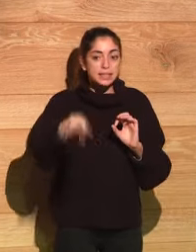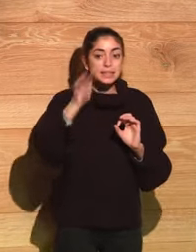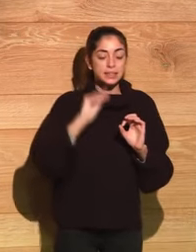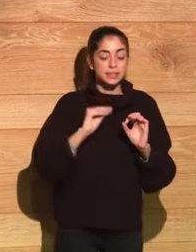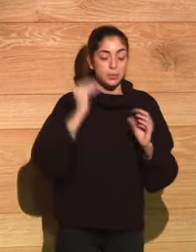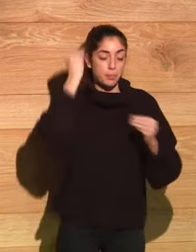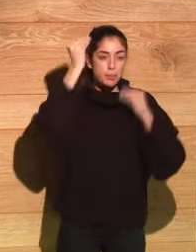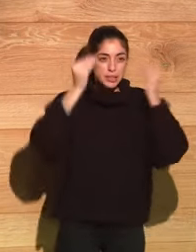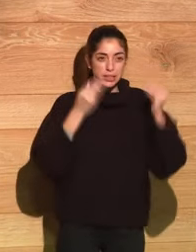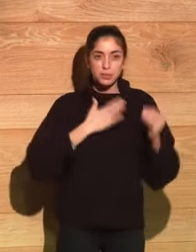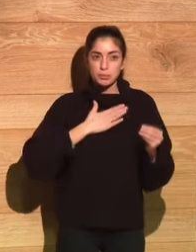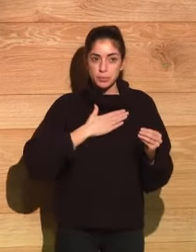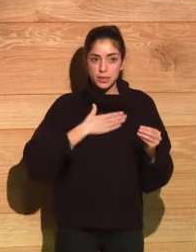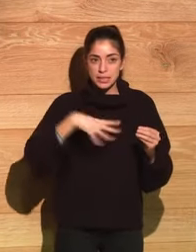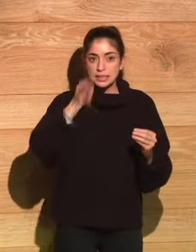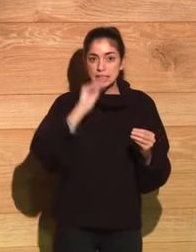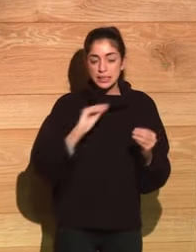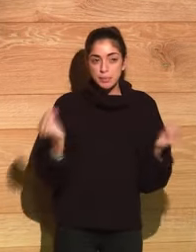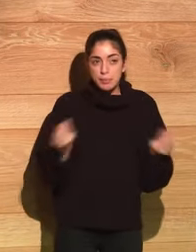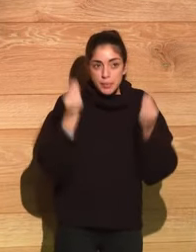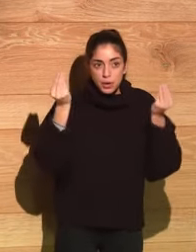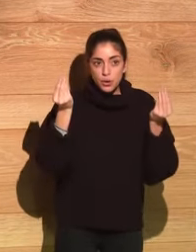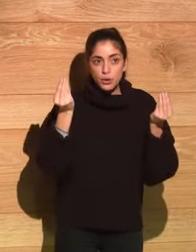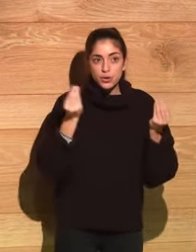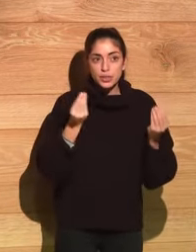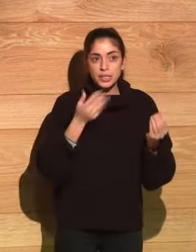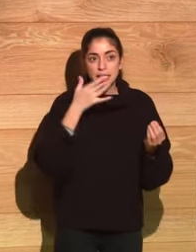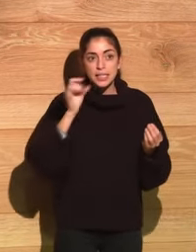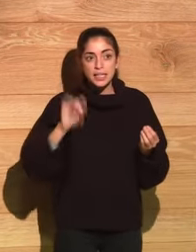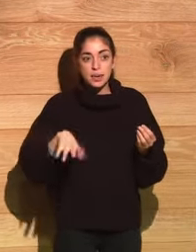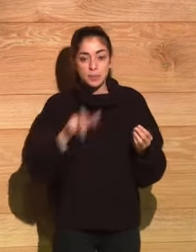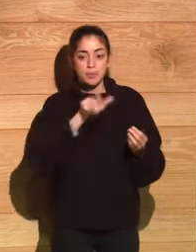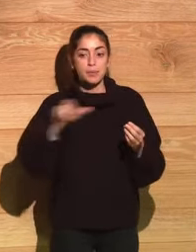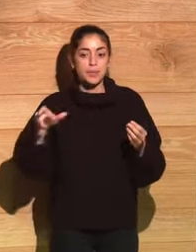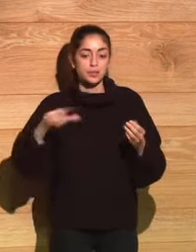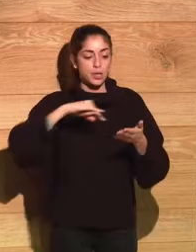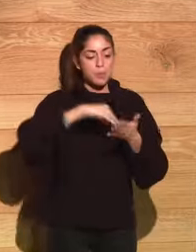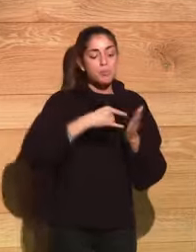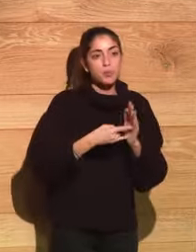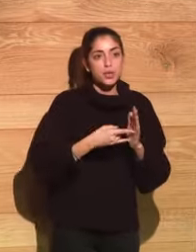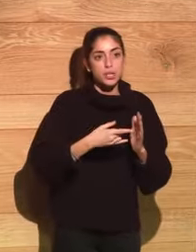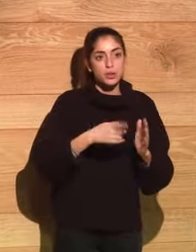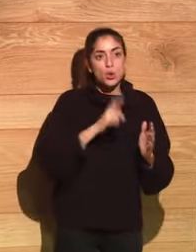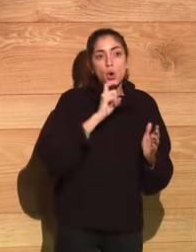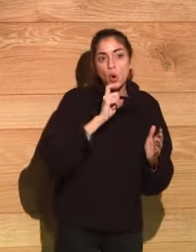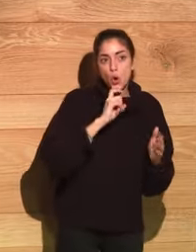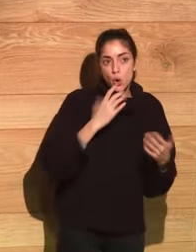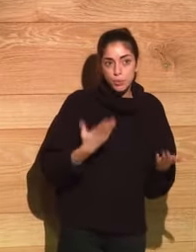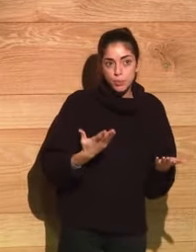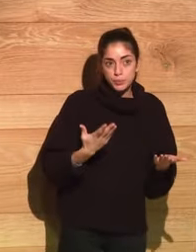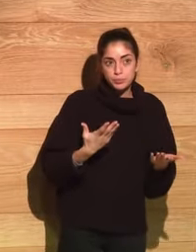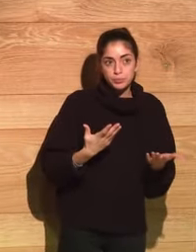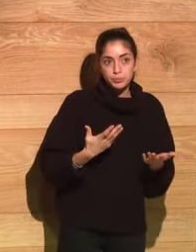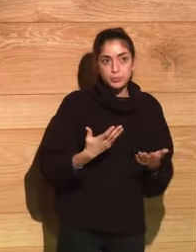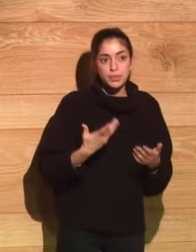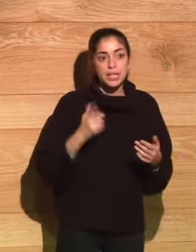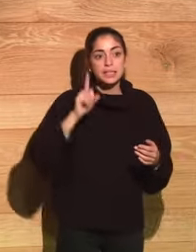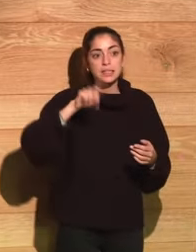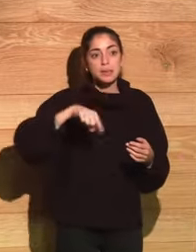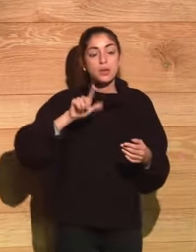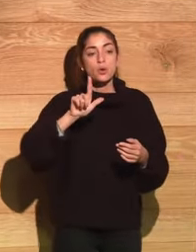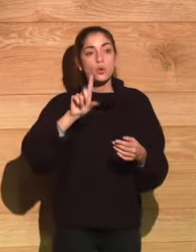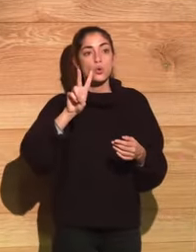luego, todas las personas que entendieron cuál era el proyecto. Y dentro de eso, el prólogo de Luna Miguel yo creo que